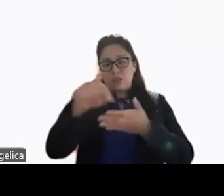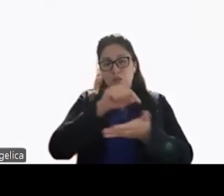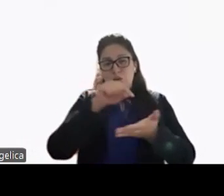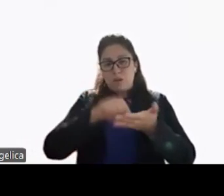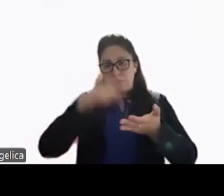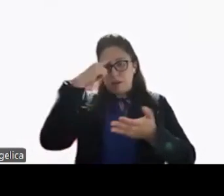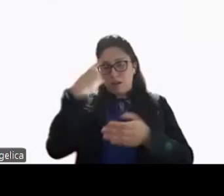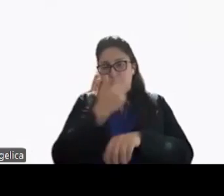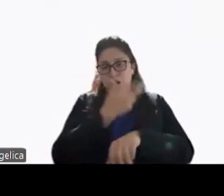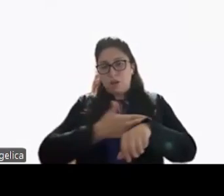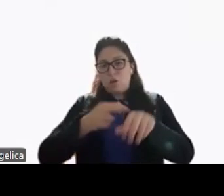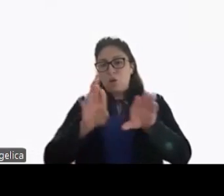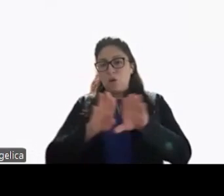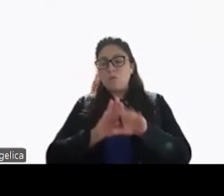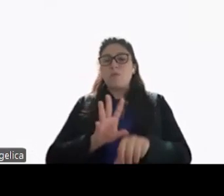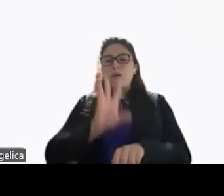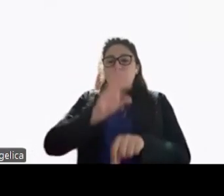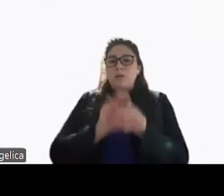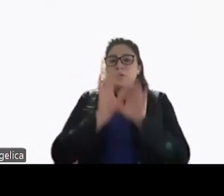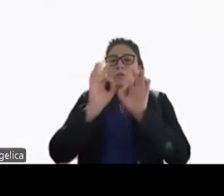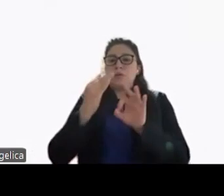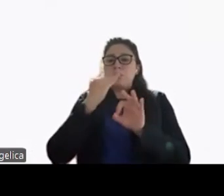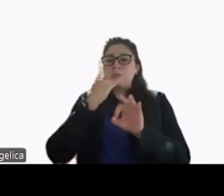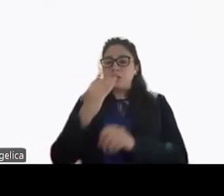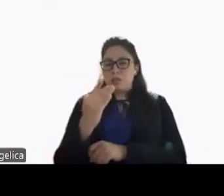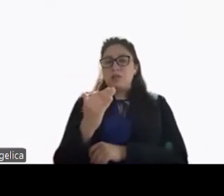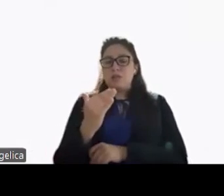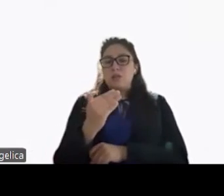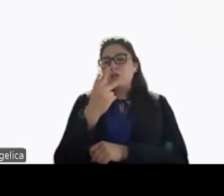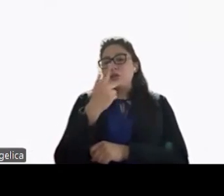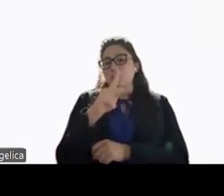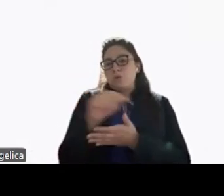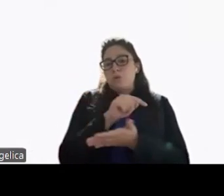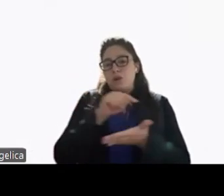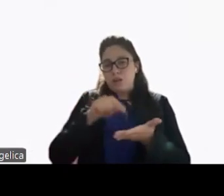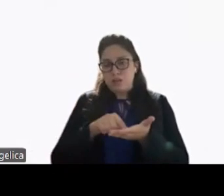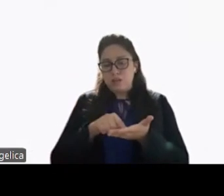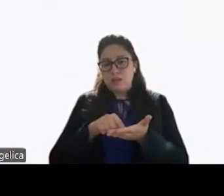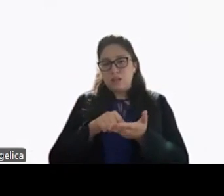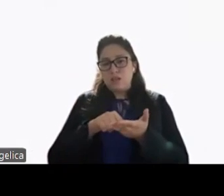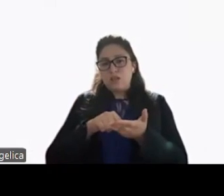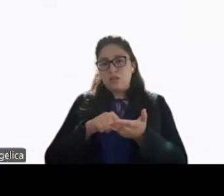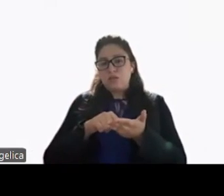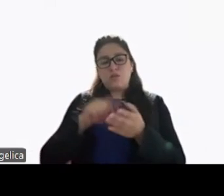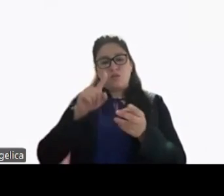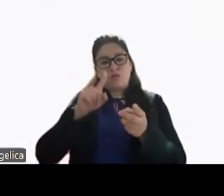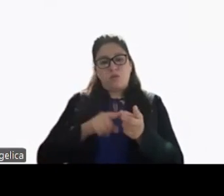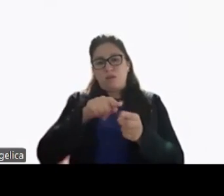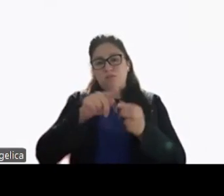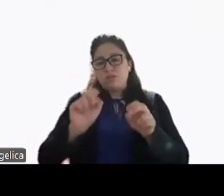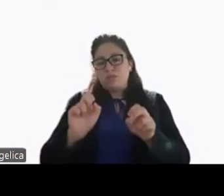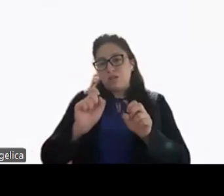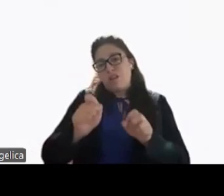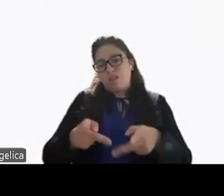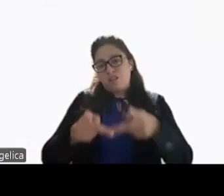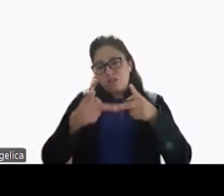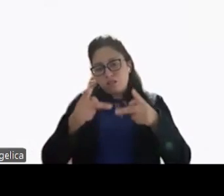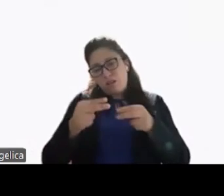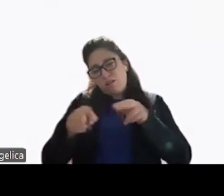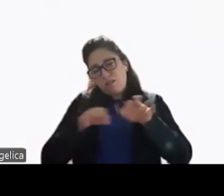ciudadanos de poner y normar perfectamente sus predios, pues evidentemente es una